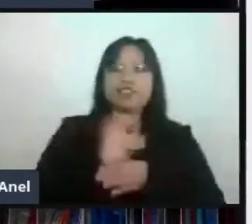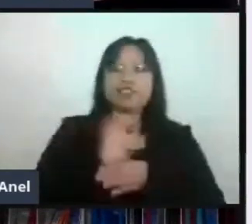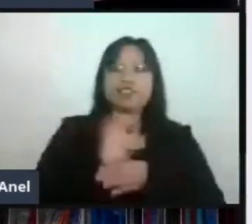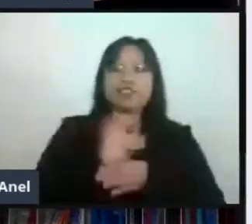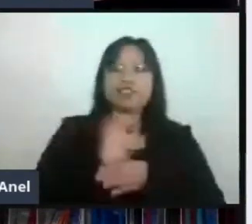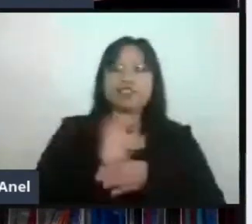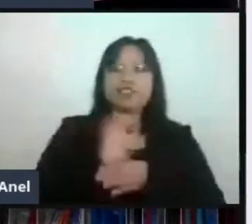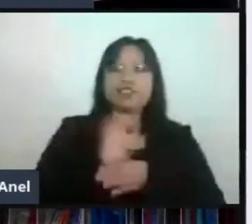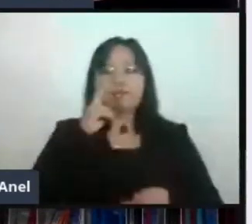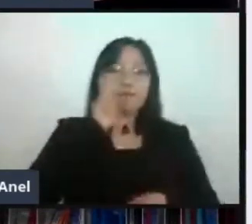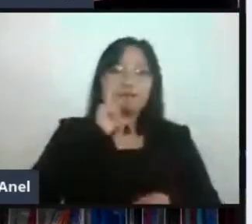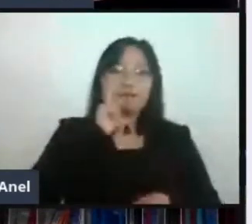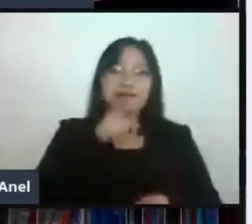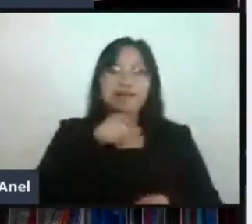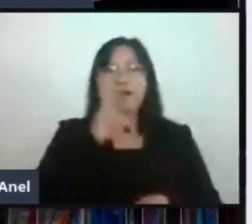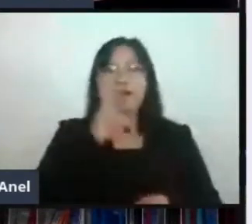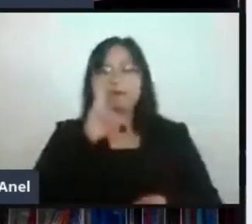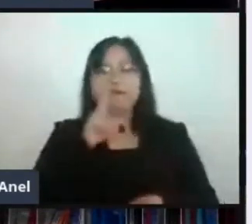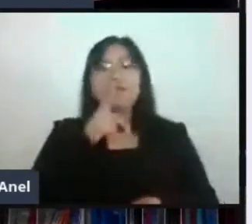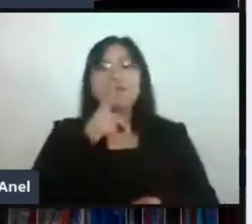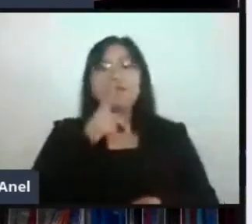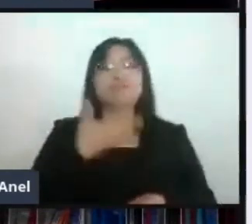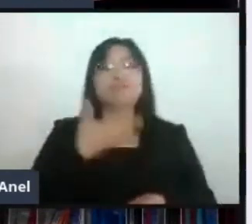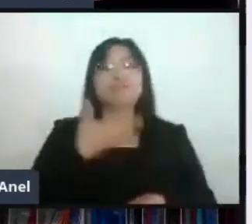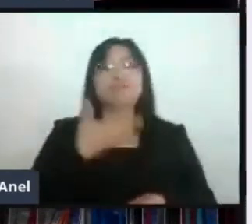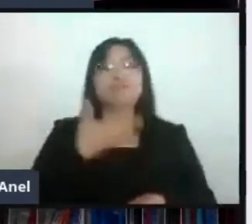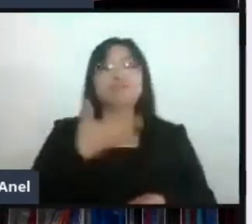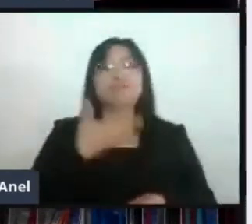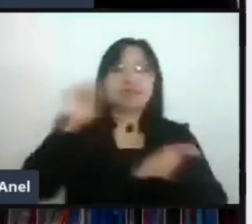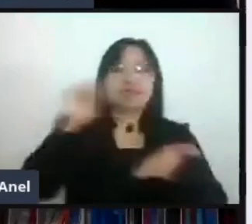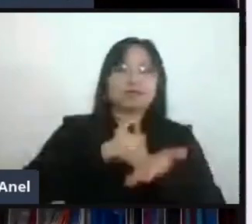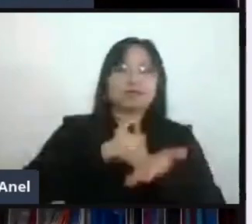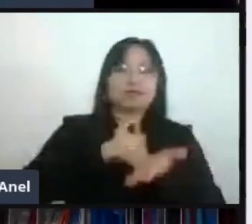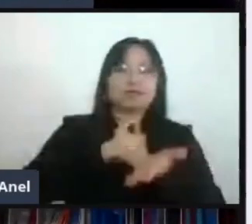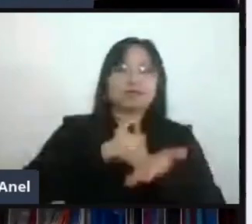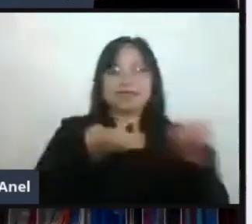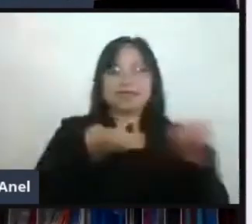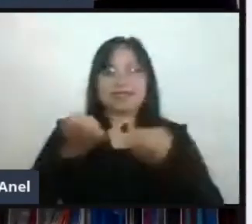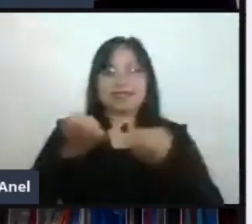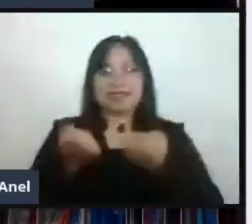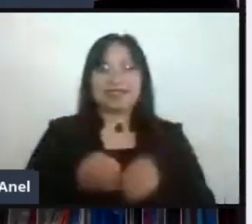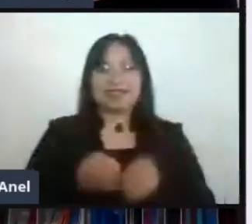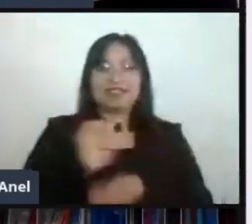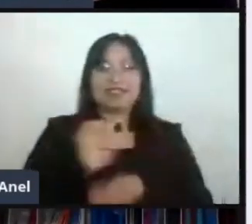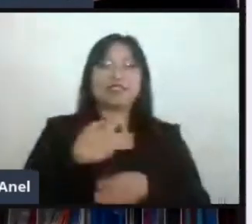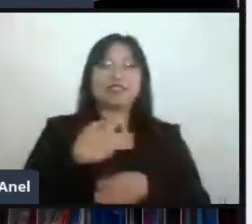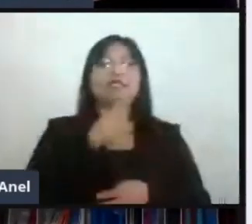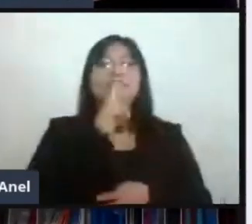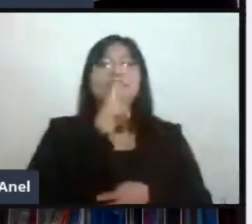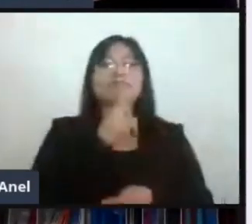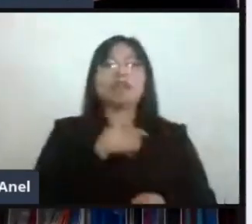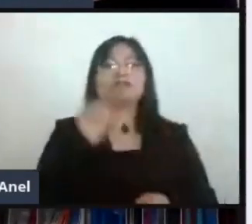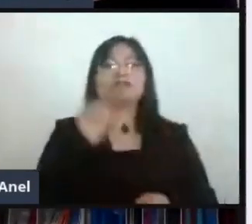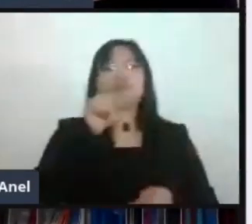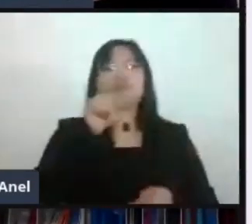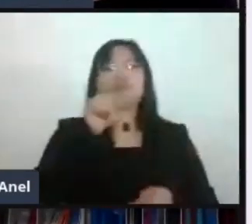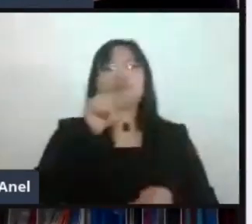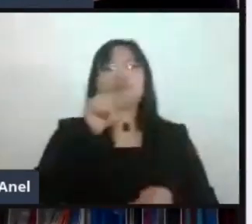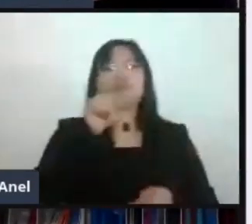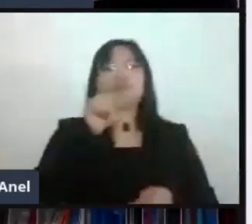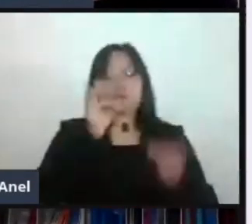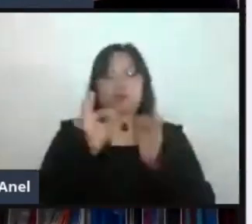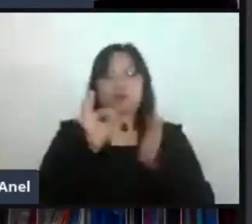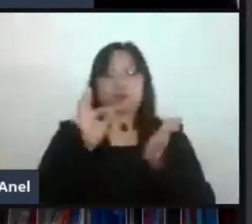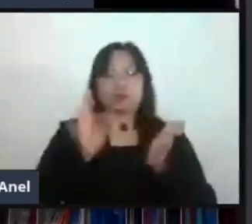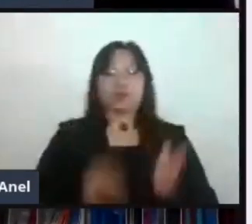Okay. misma la voy a contestar. La voy a contestar aquí bien. Eso. Okay. ¿Sí? Y entonces voy, como